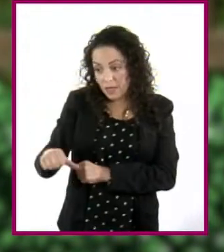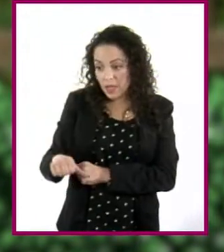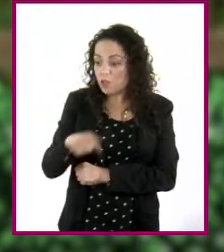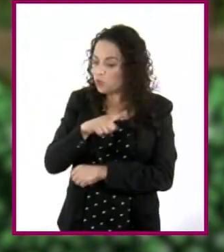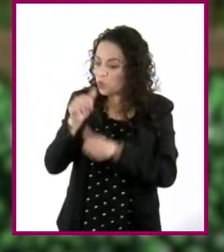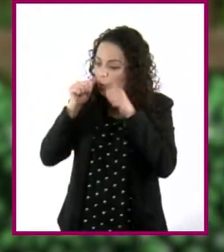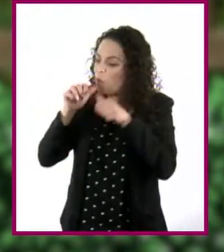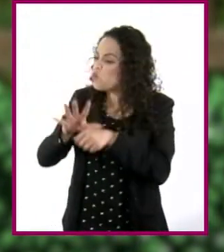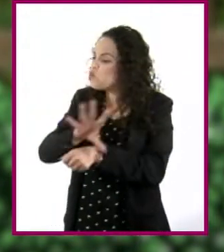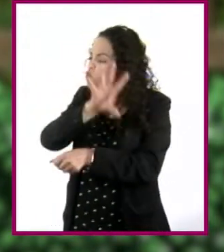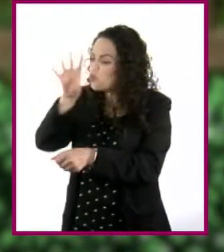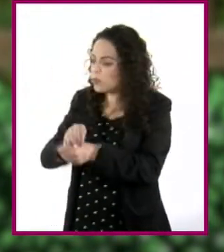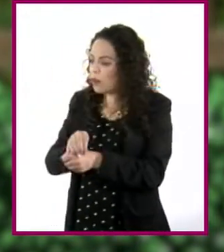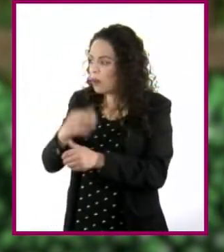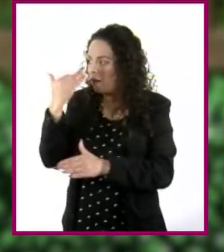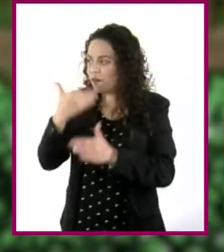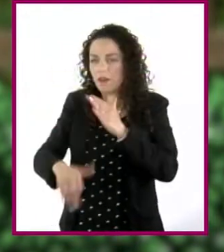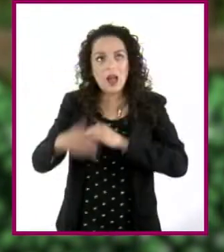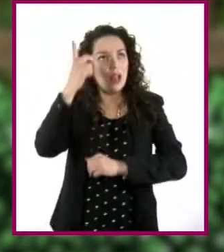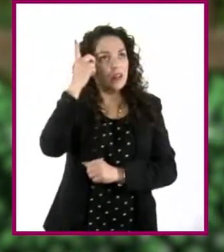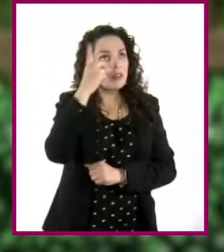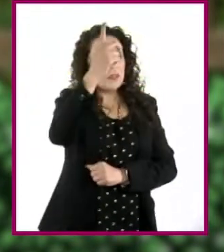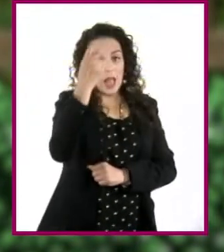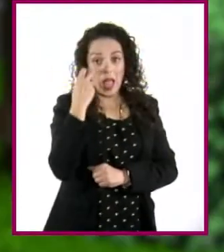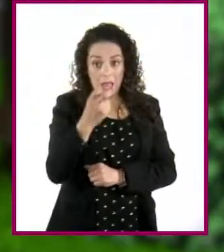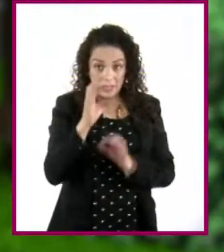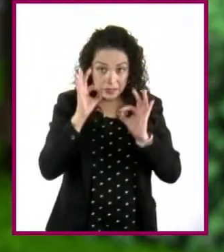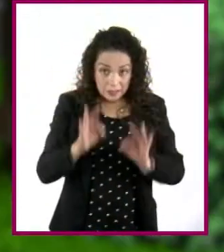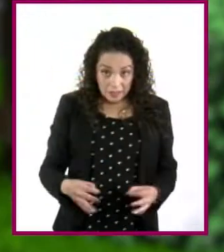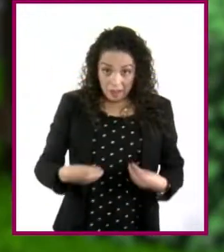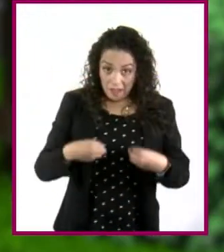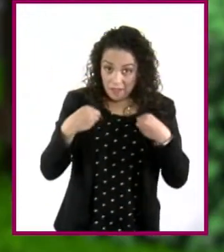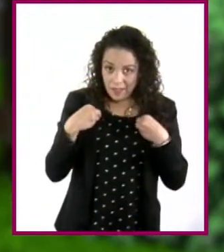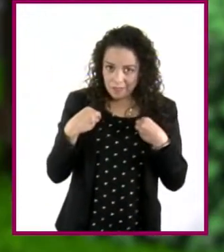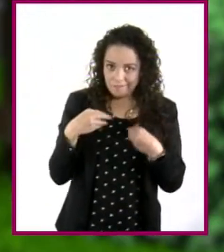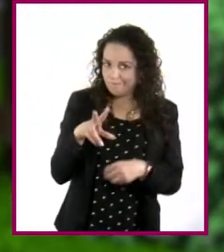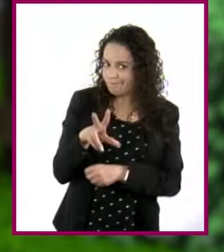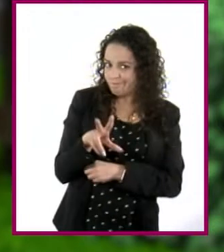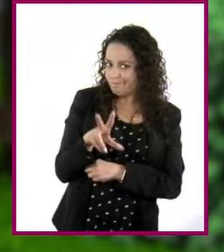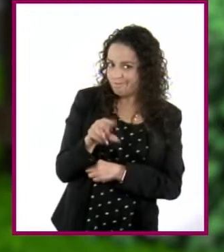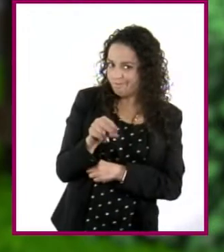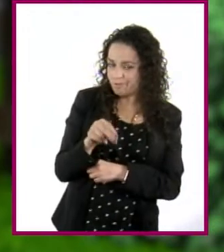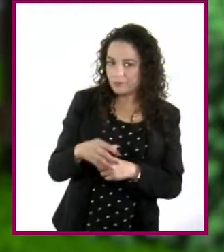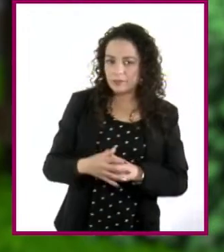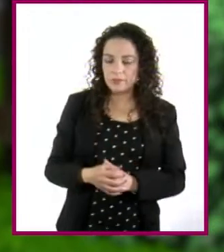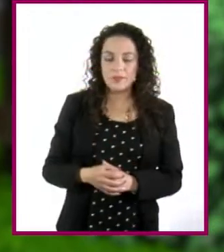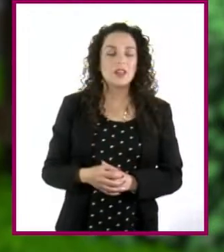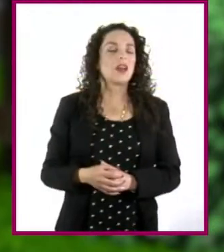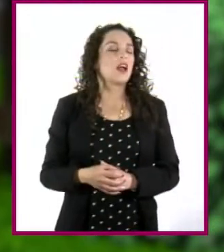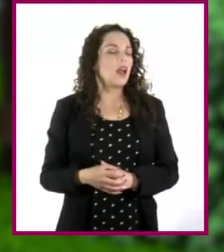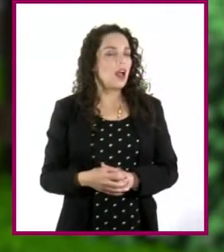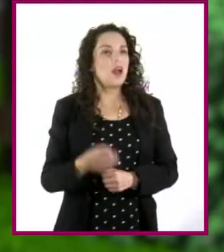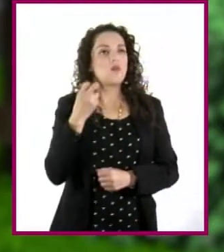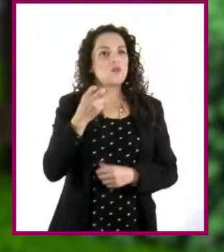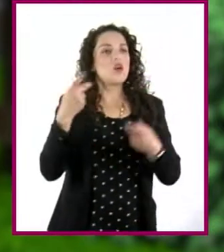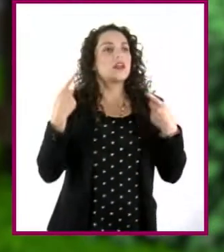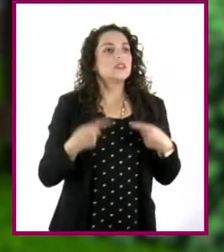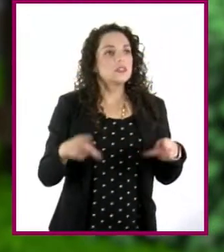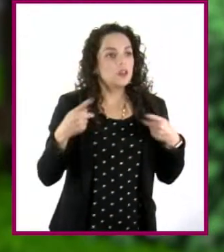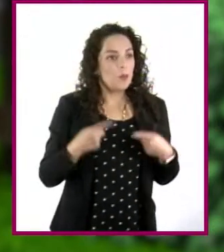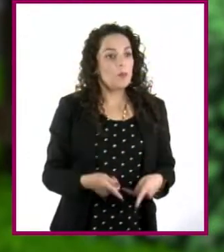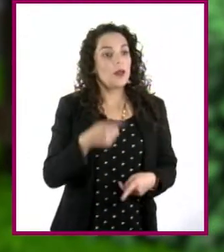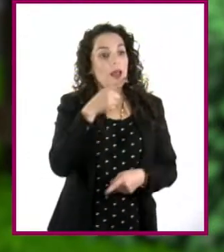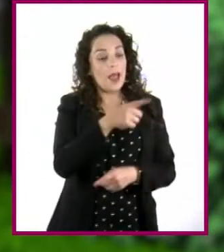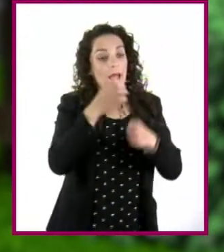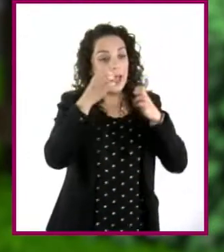en Dios, y esa no es una buena vida para ellos. Y por eso la gente que lleva una vida religiosa